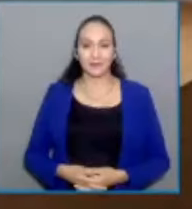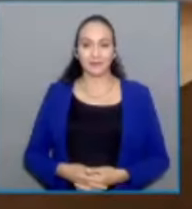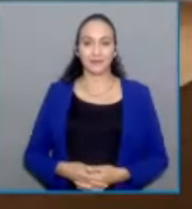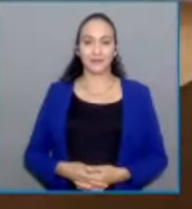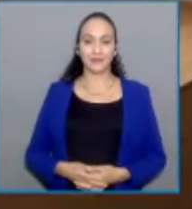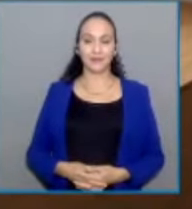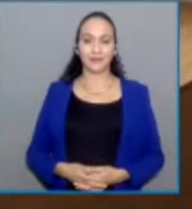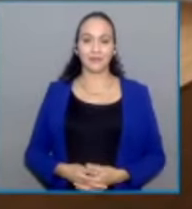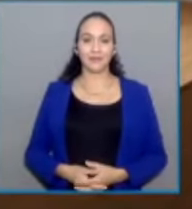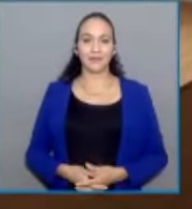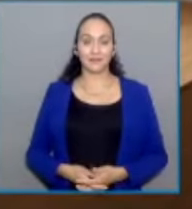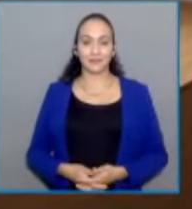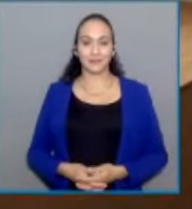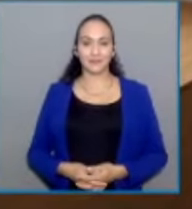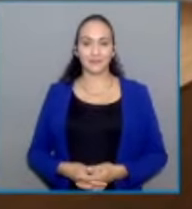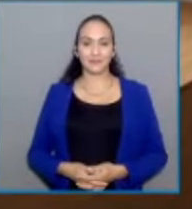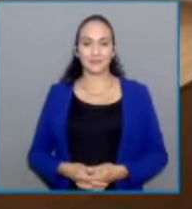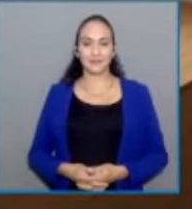González es momento de hacer una breve pausa